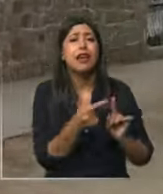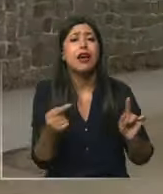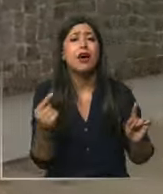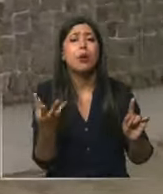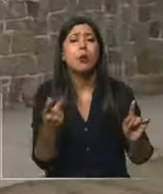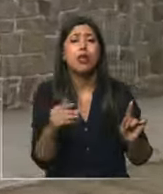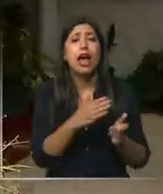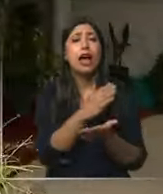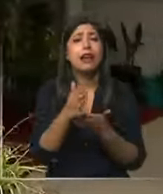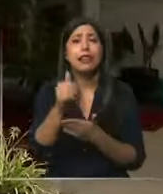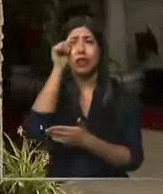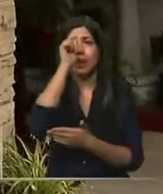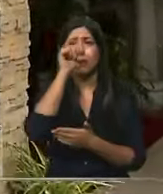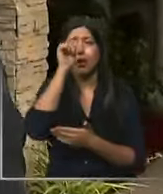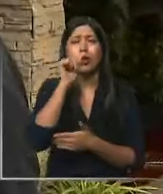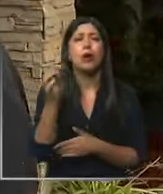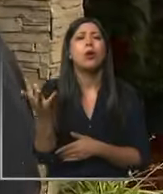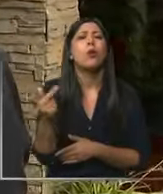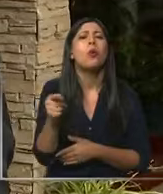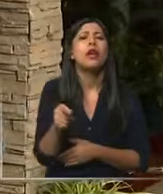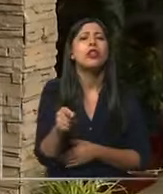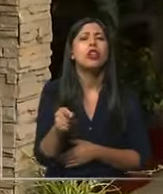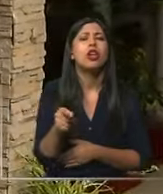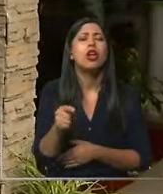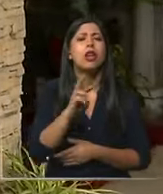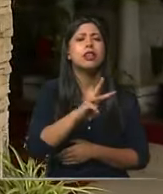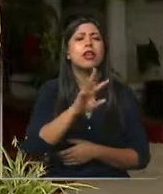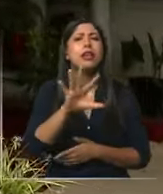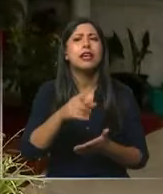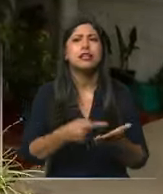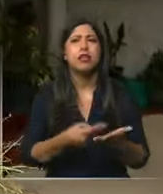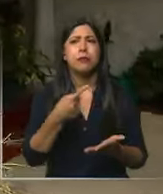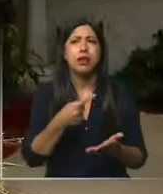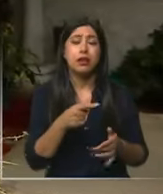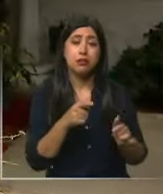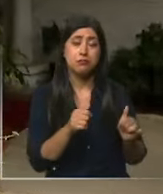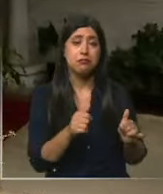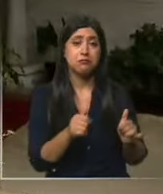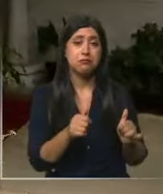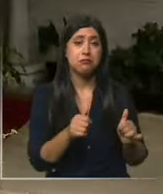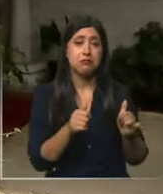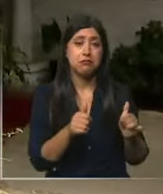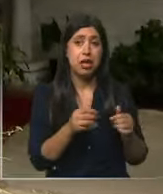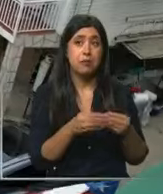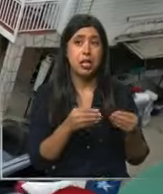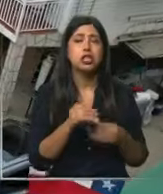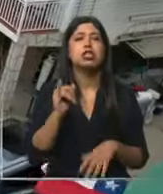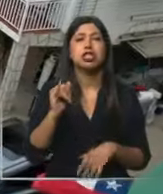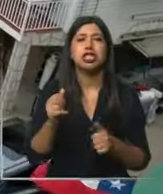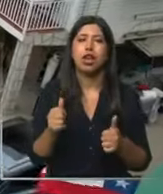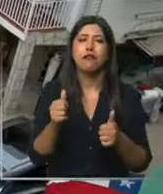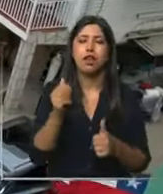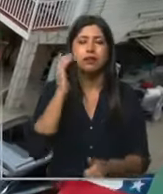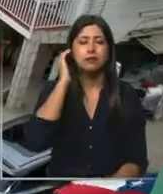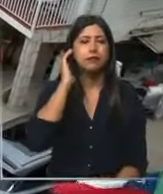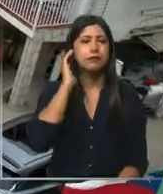Quisco? Hasta el domingo. ¿Y cuánto les dejaron las cabañas? 35. Ya, ¿y está relativamente bien para los que está bien, buscando? Sí, porque hemos